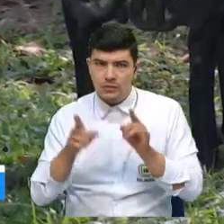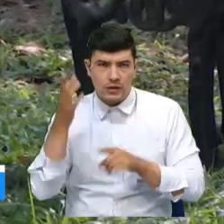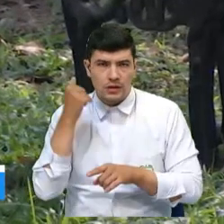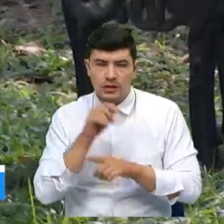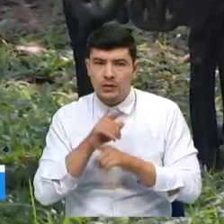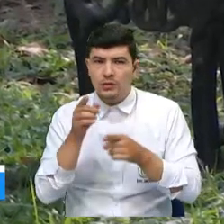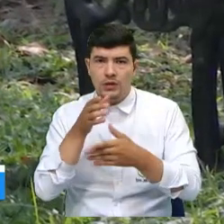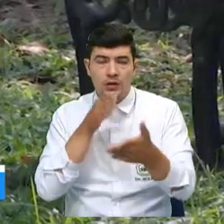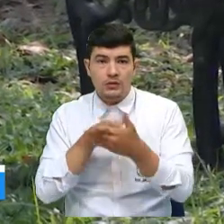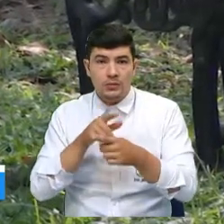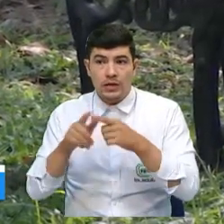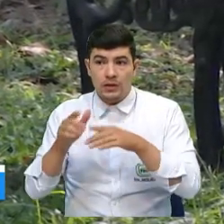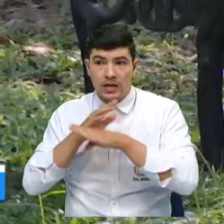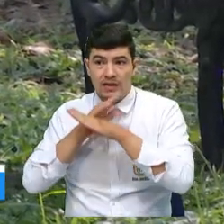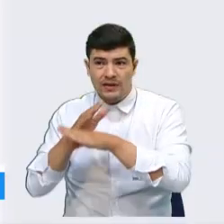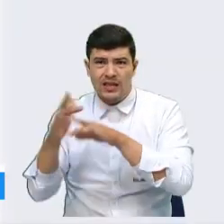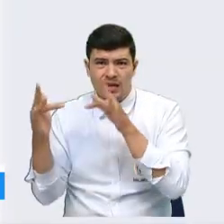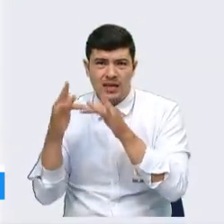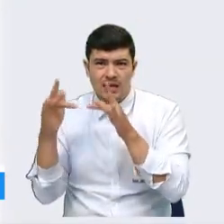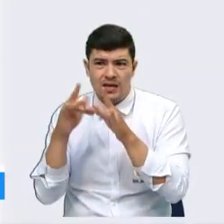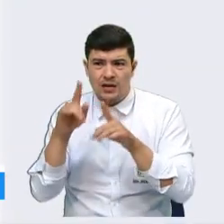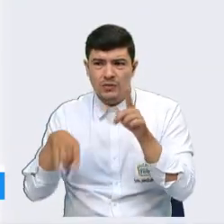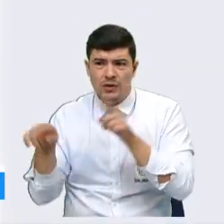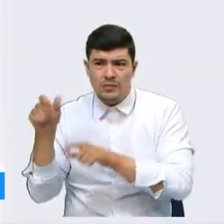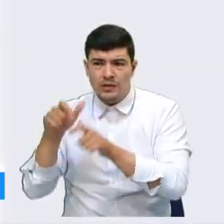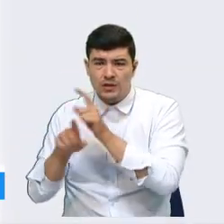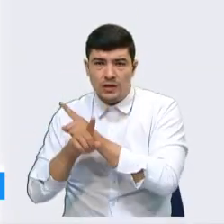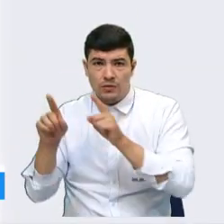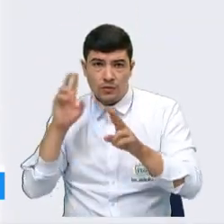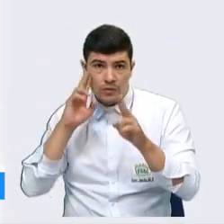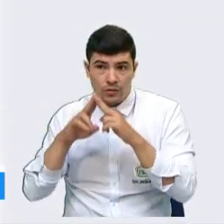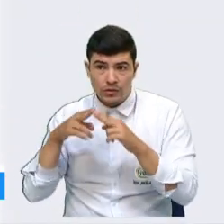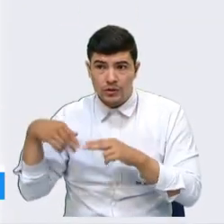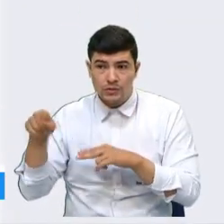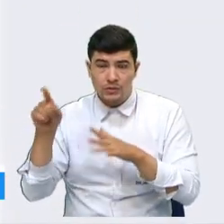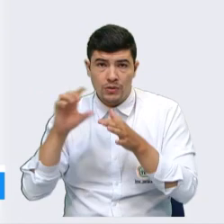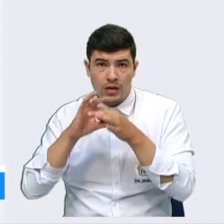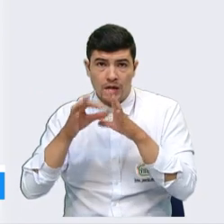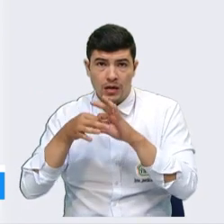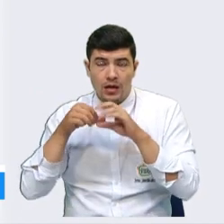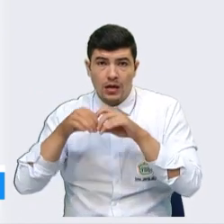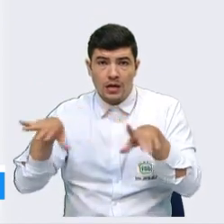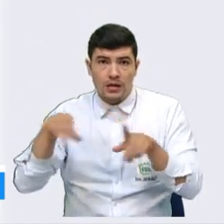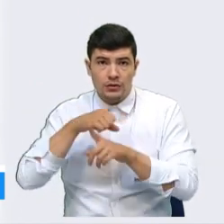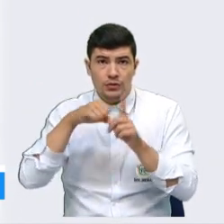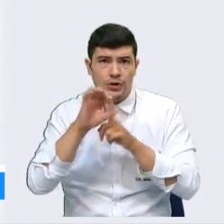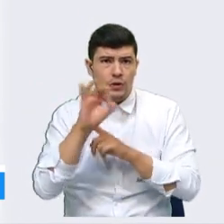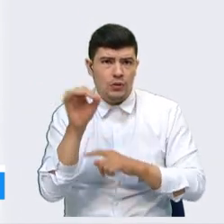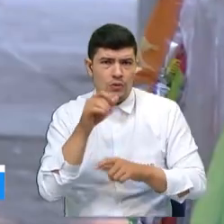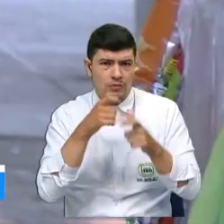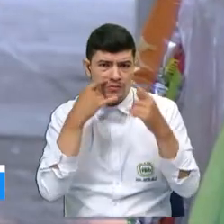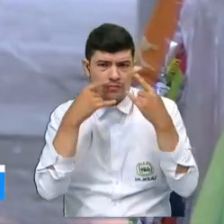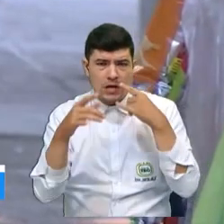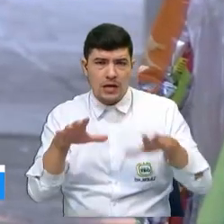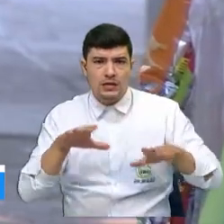denuncian. Evitar el contacto con personas desconocidas por redes sociales e incluso aceptar trabajos